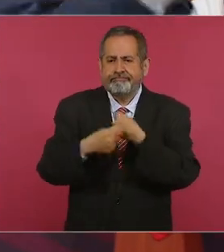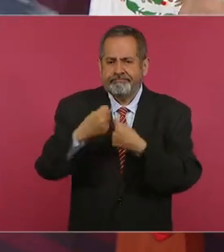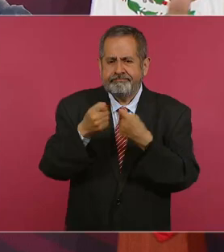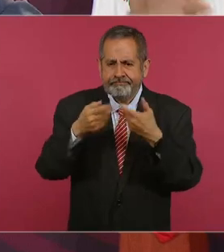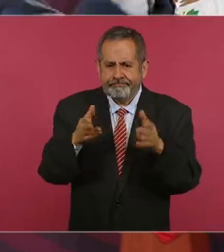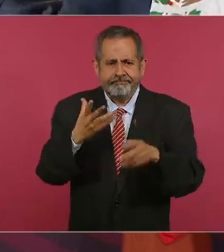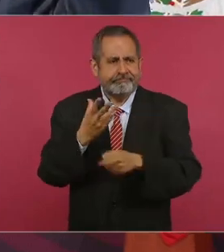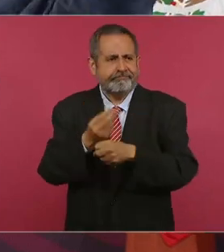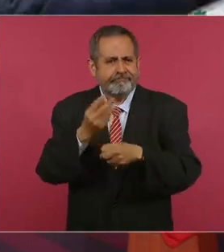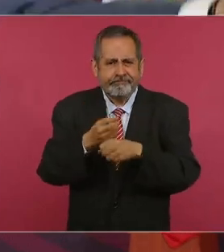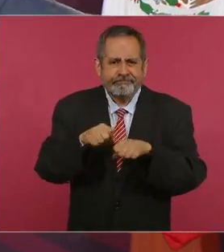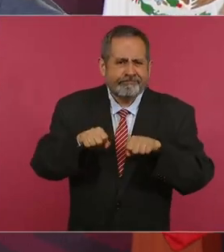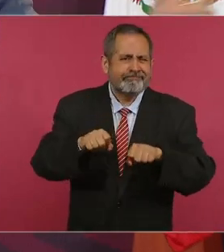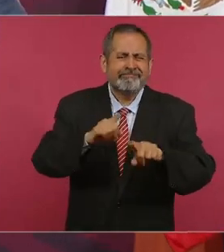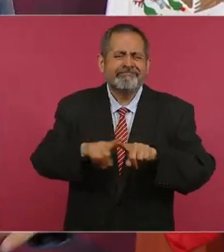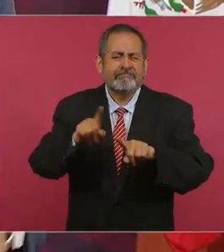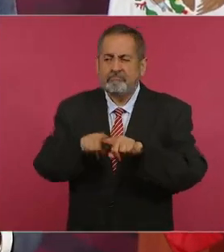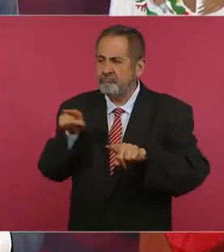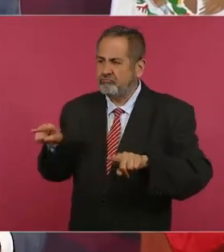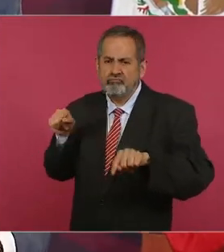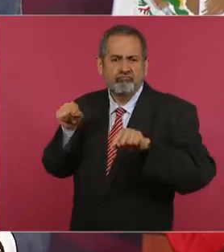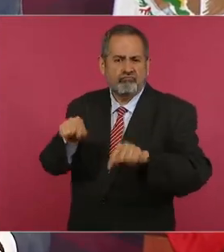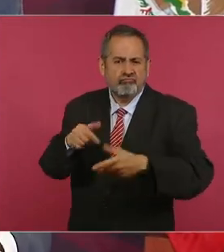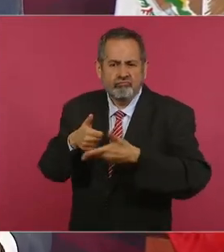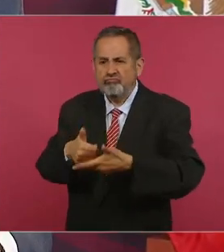de Chedraui y otros